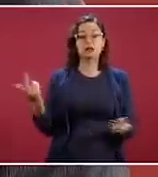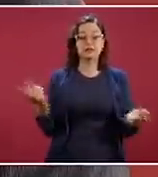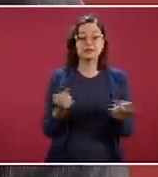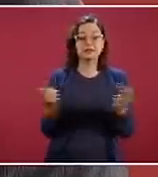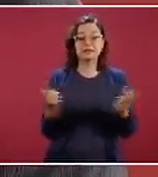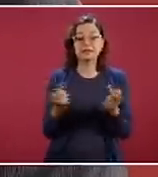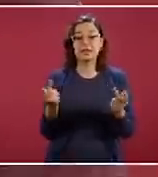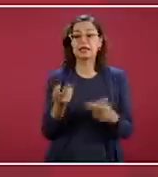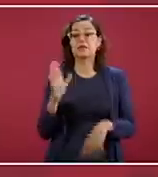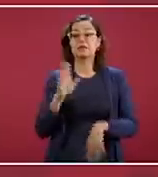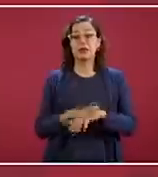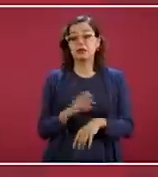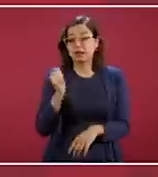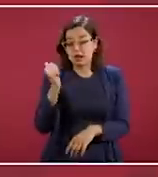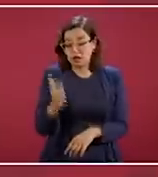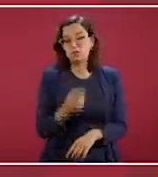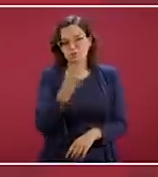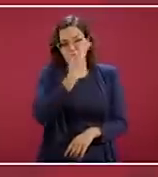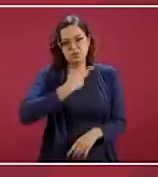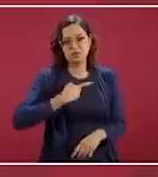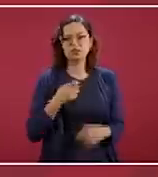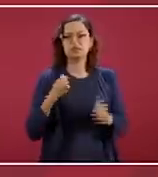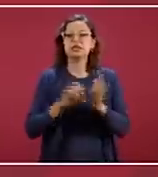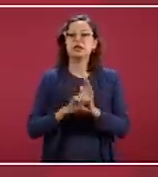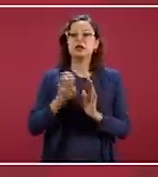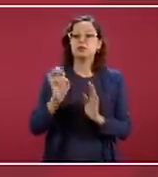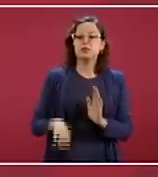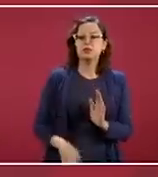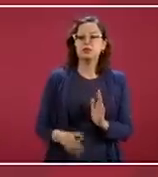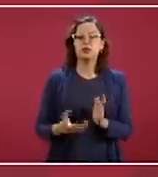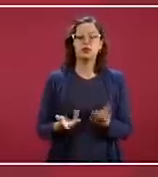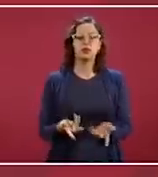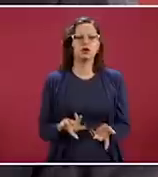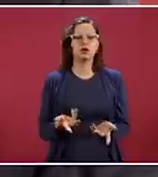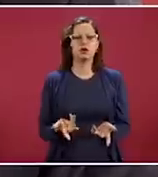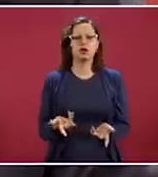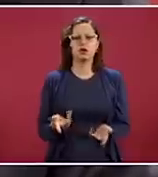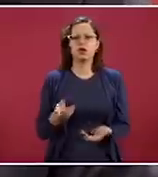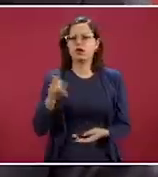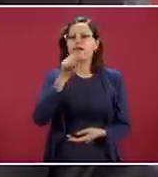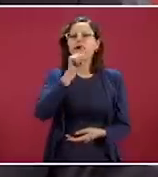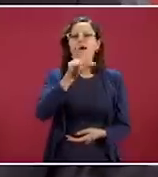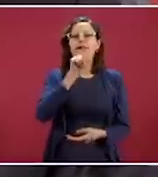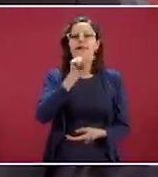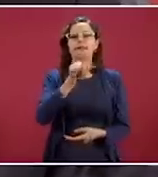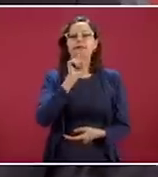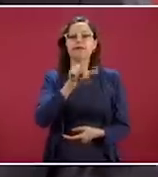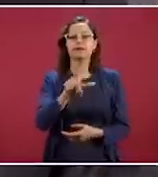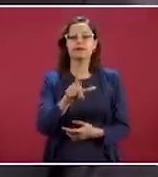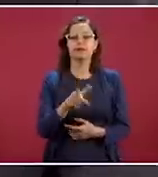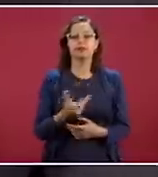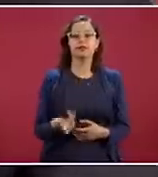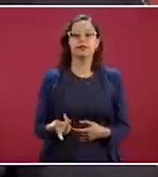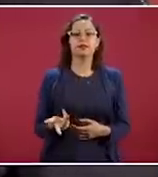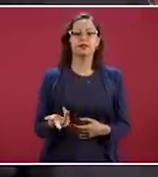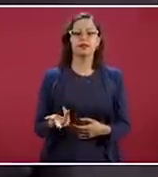se requiera. Por ejemplo, en el caso de Jalisco,